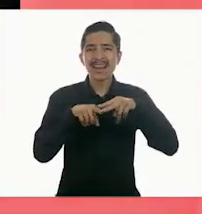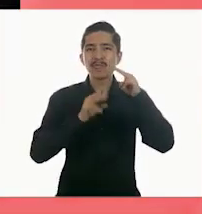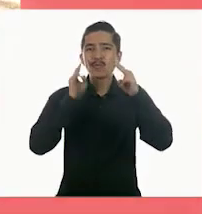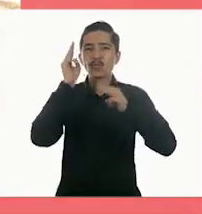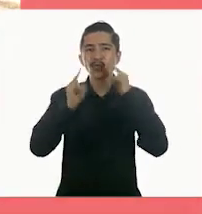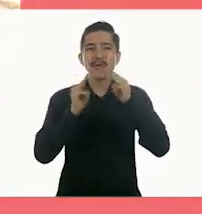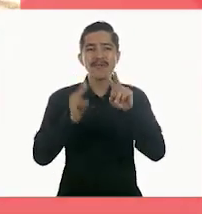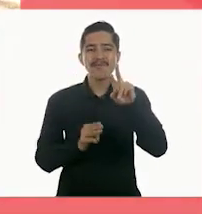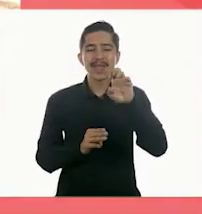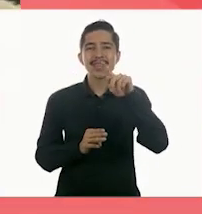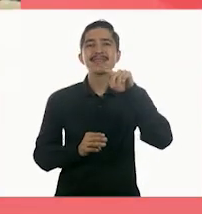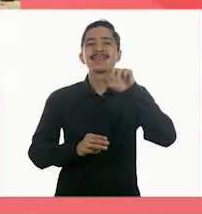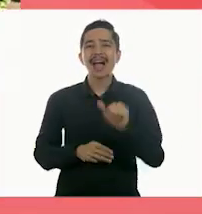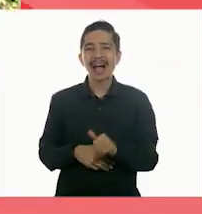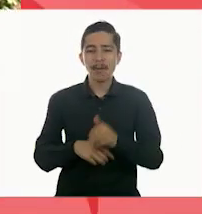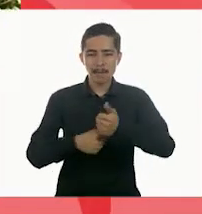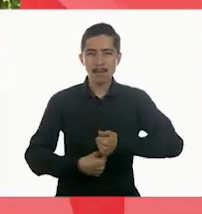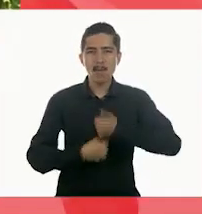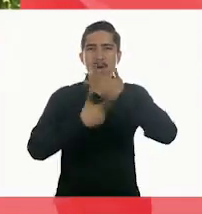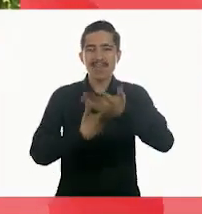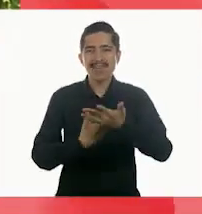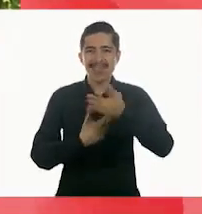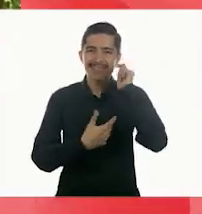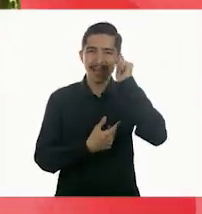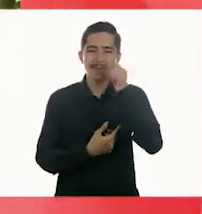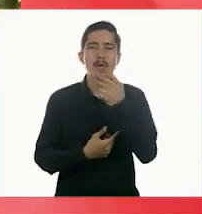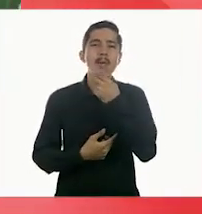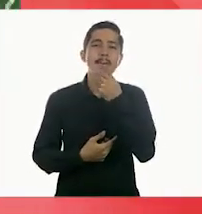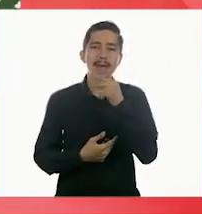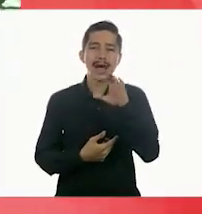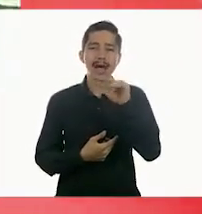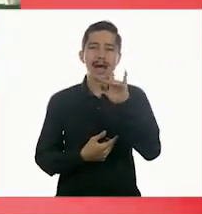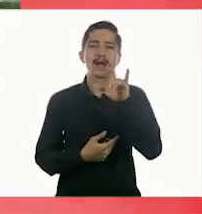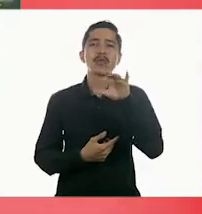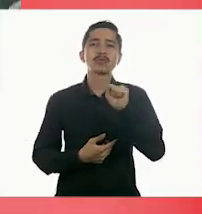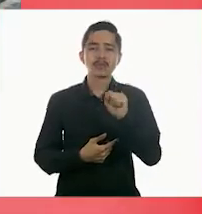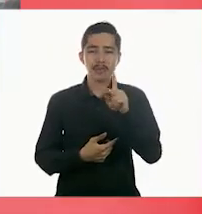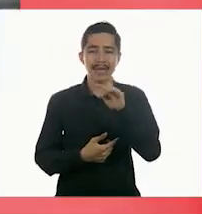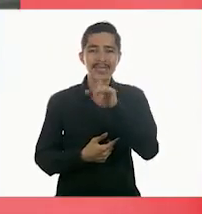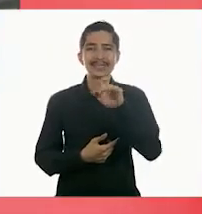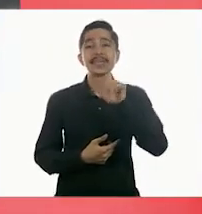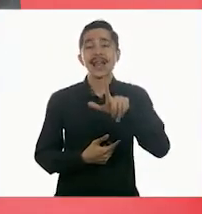Venta, creado por el poeta tabasqueño Carlos Pellicer Cámara.